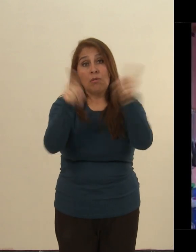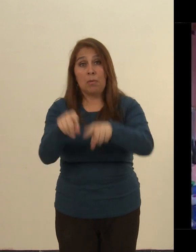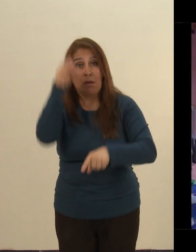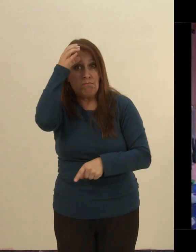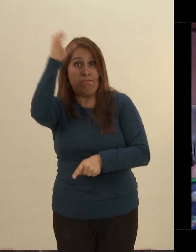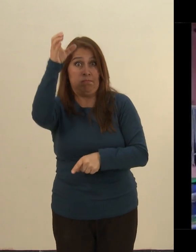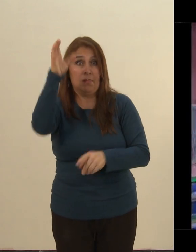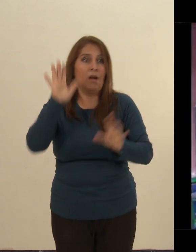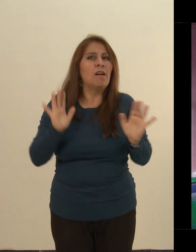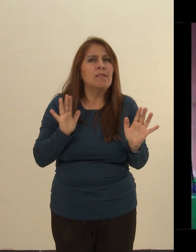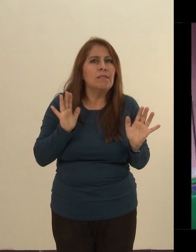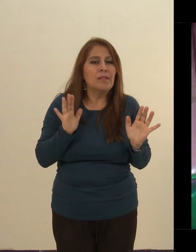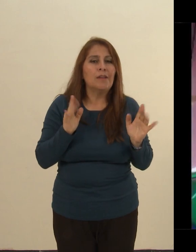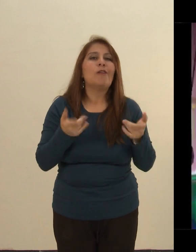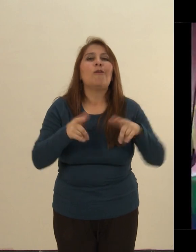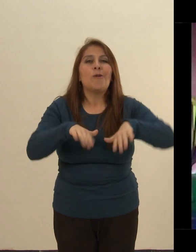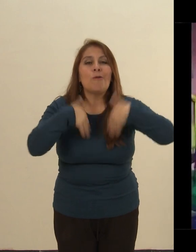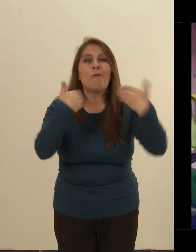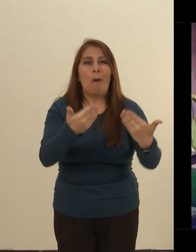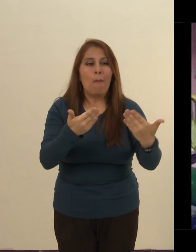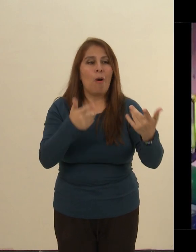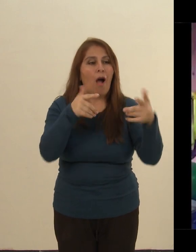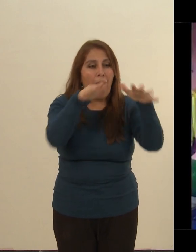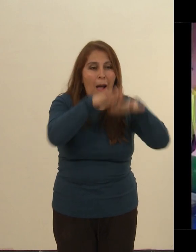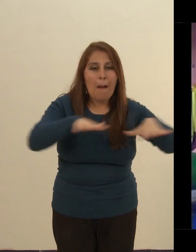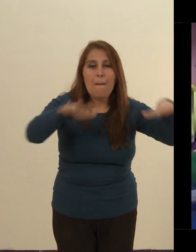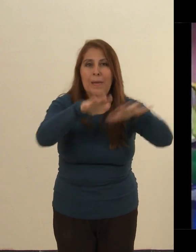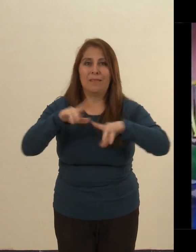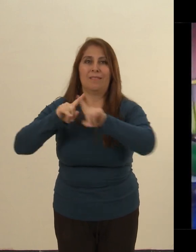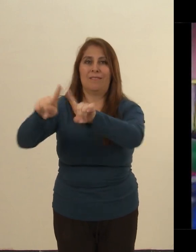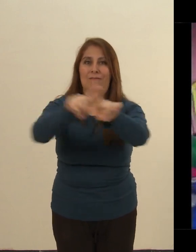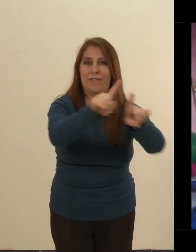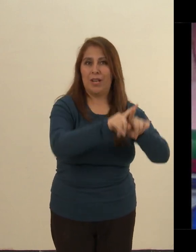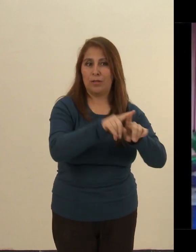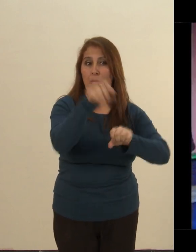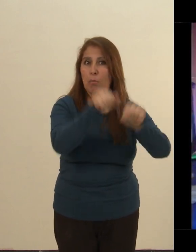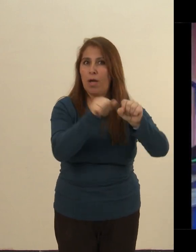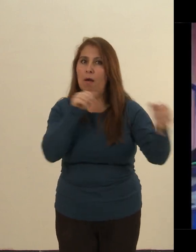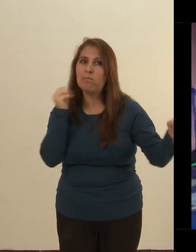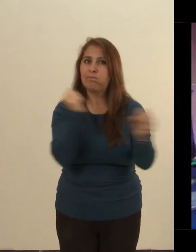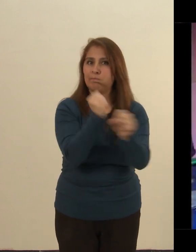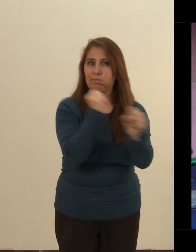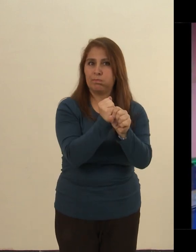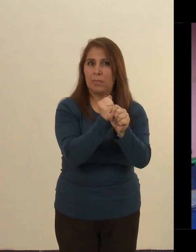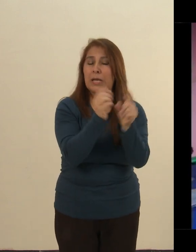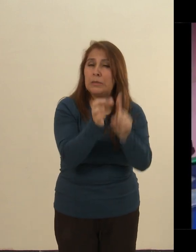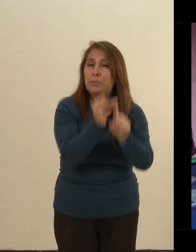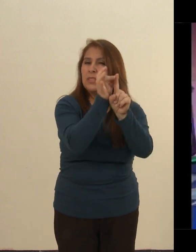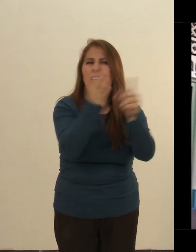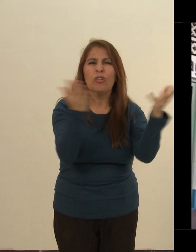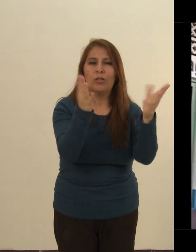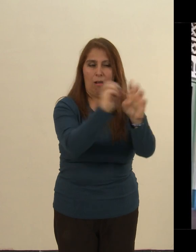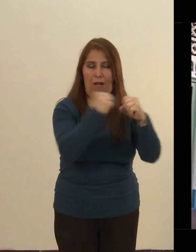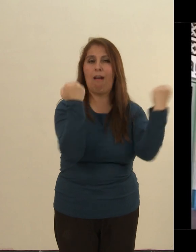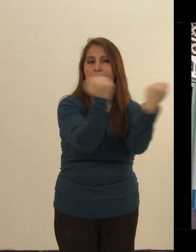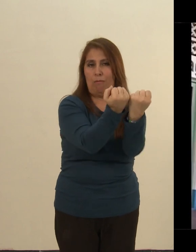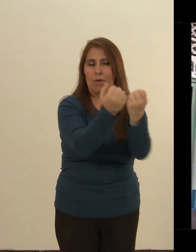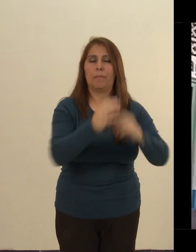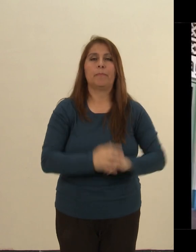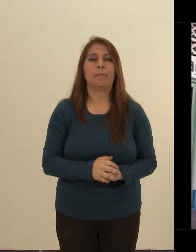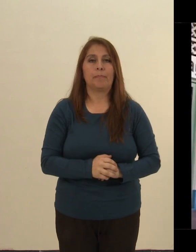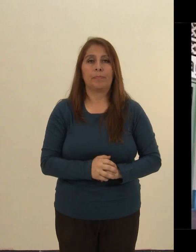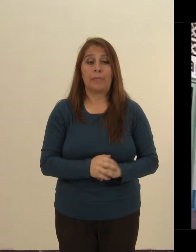aprendizaje que tienen las personas con discapacidad y o talentos excepcionales y cómo abordarlos desde los diferentes escenarios,